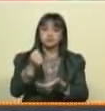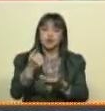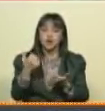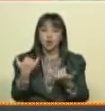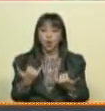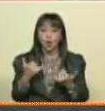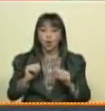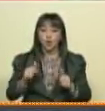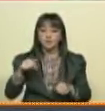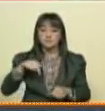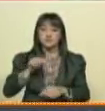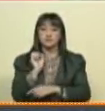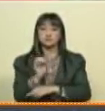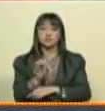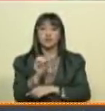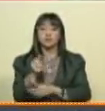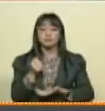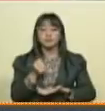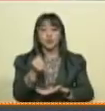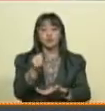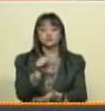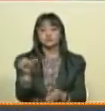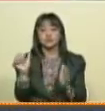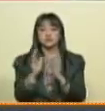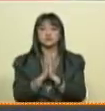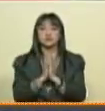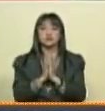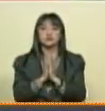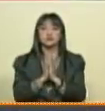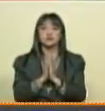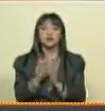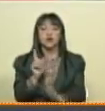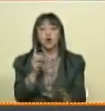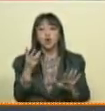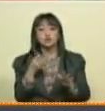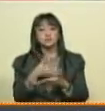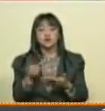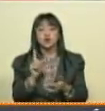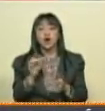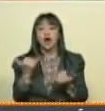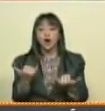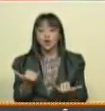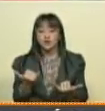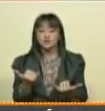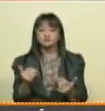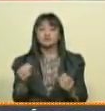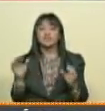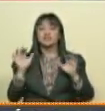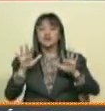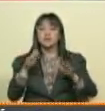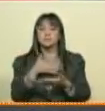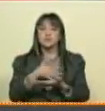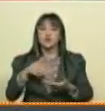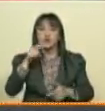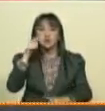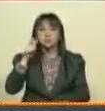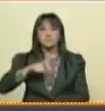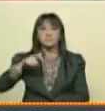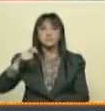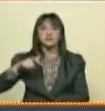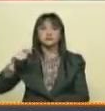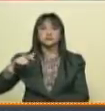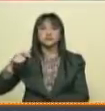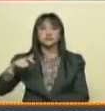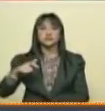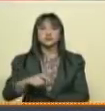del día de hoy su bono también de Semana Santa. Es decir, ya no serían 8 millones, vamos a llegar a 10 millones